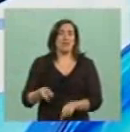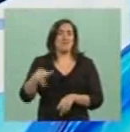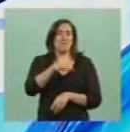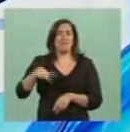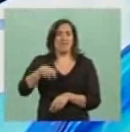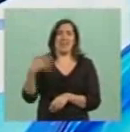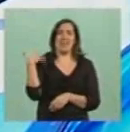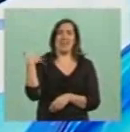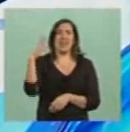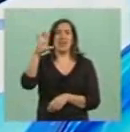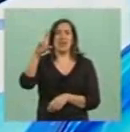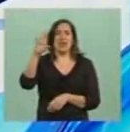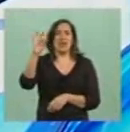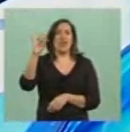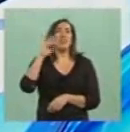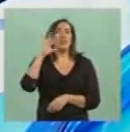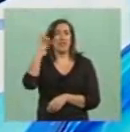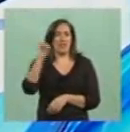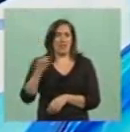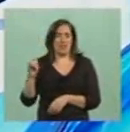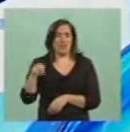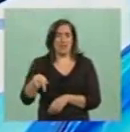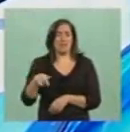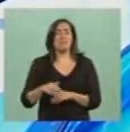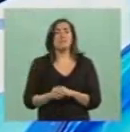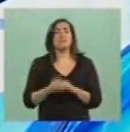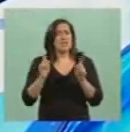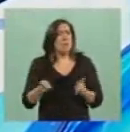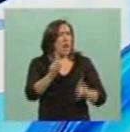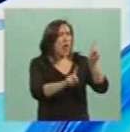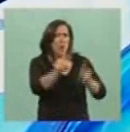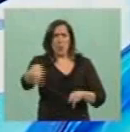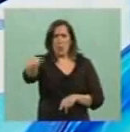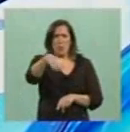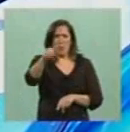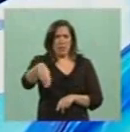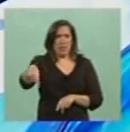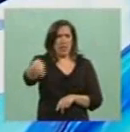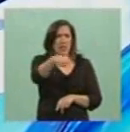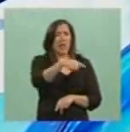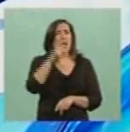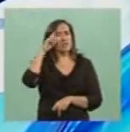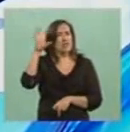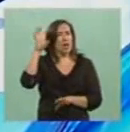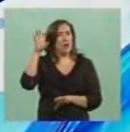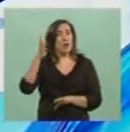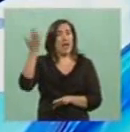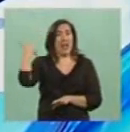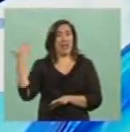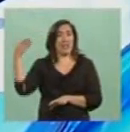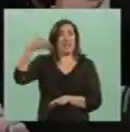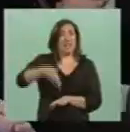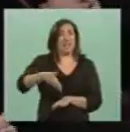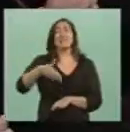y me acuerdo inclusive, algún presente también se acordará, que cuando Néstor llegó, don